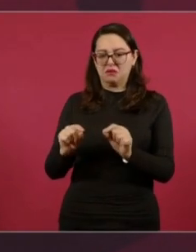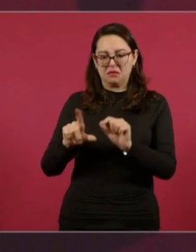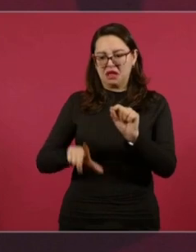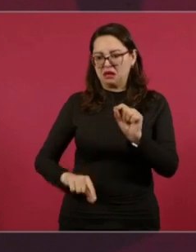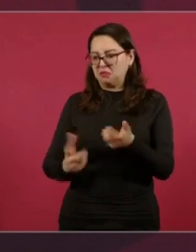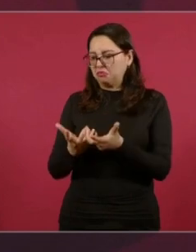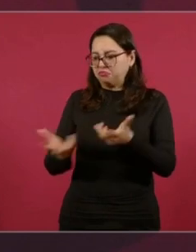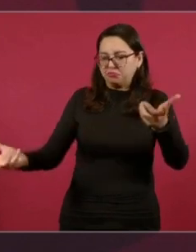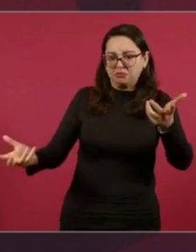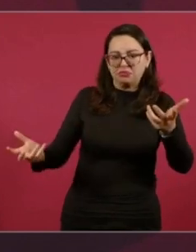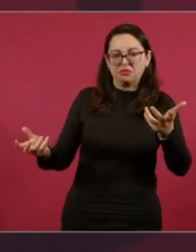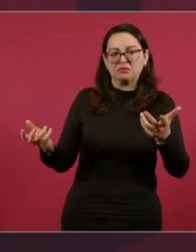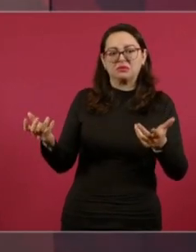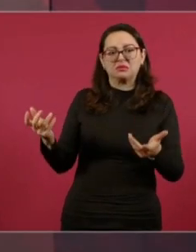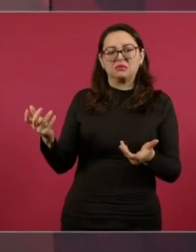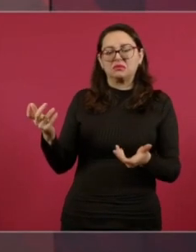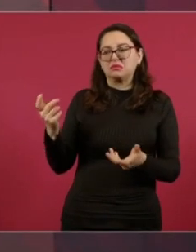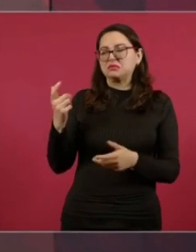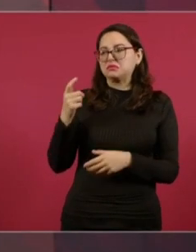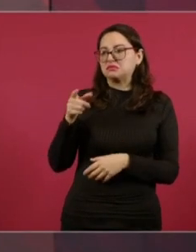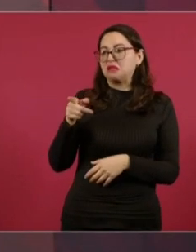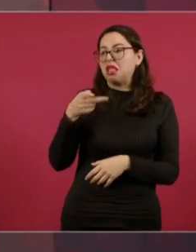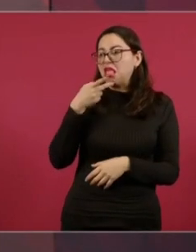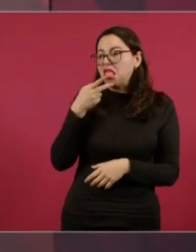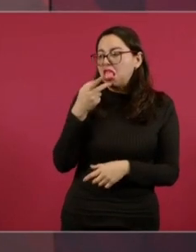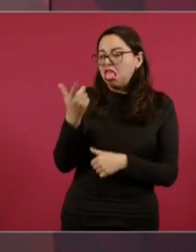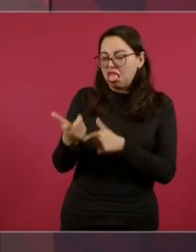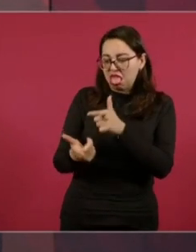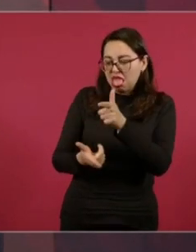con quien ni siquiera habla de corrido,